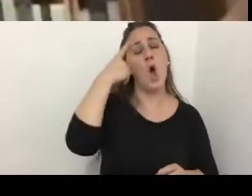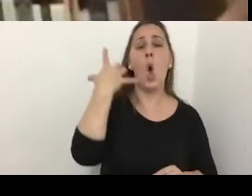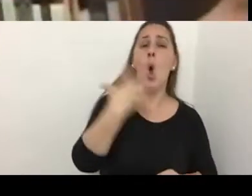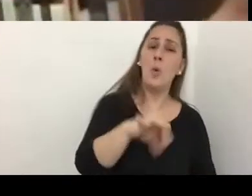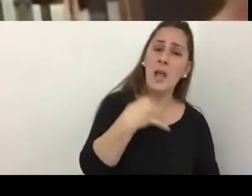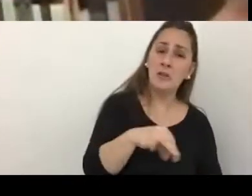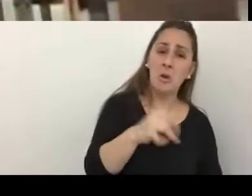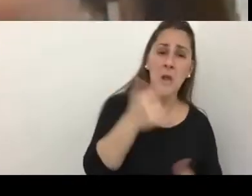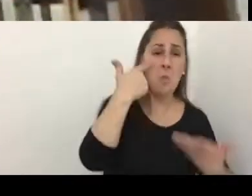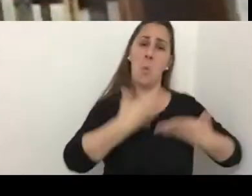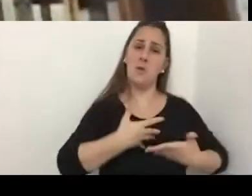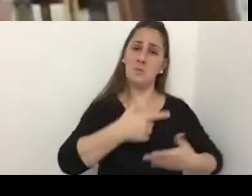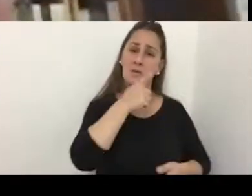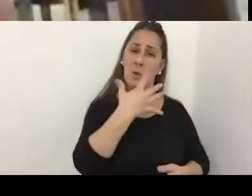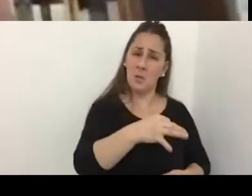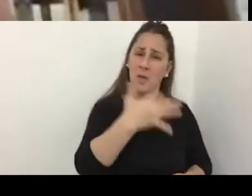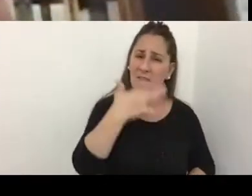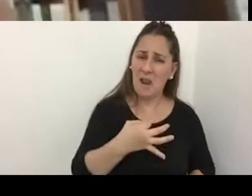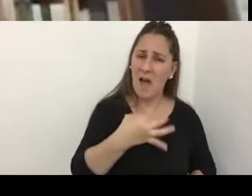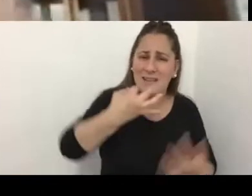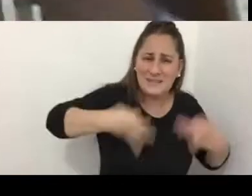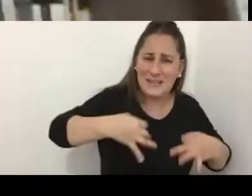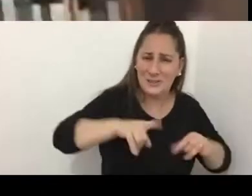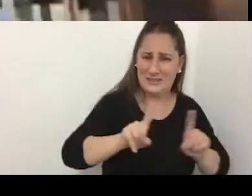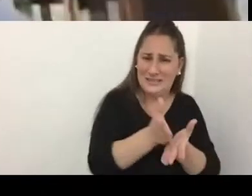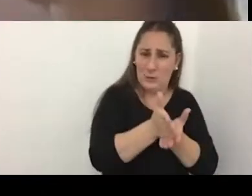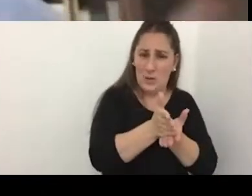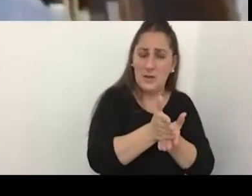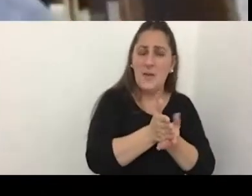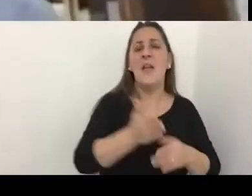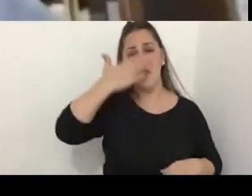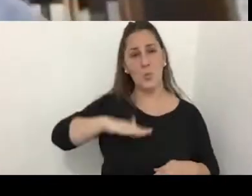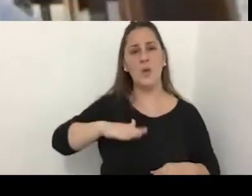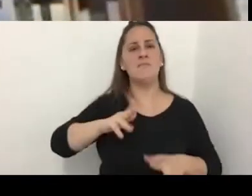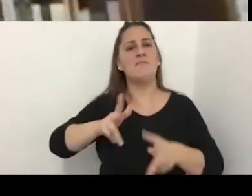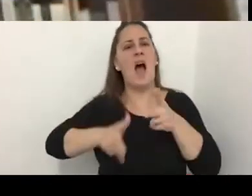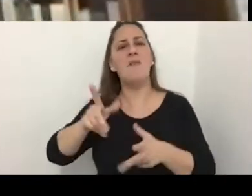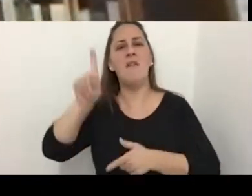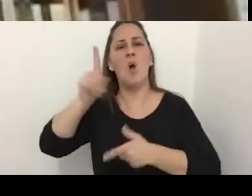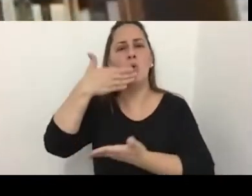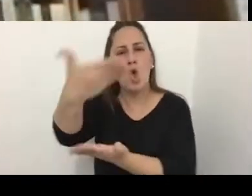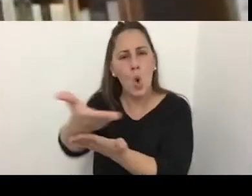obligatorias, pero no lo son tanto. Entonces después cuando se habla de ciertos documentos,